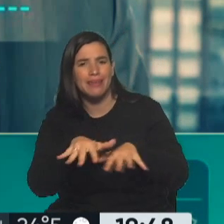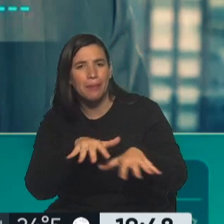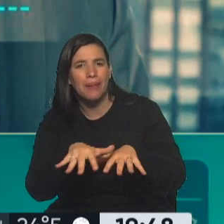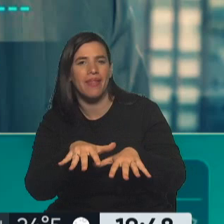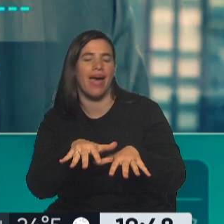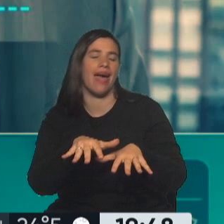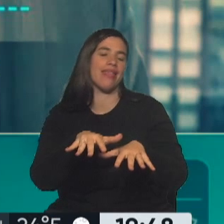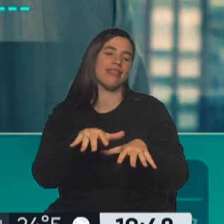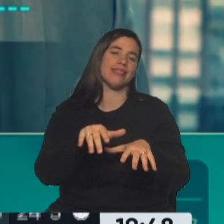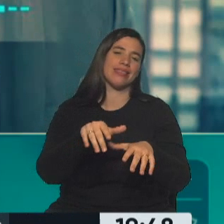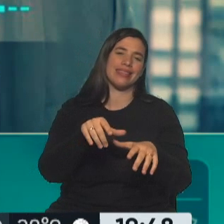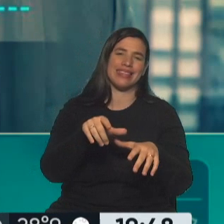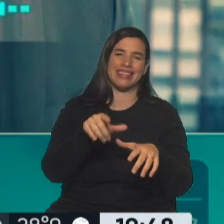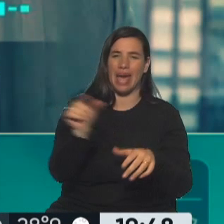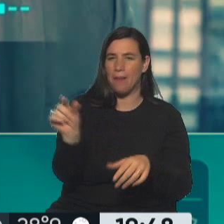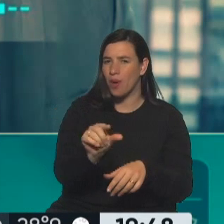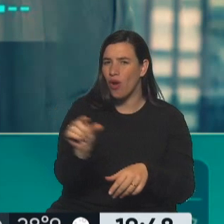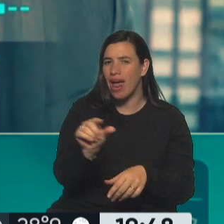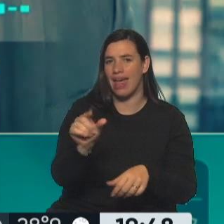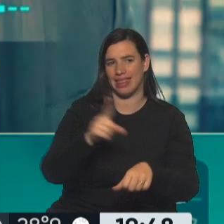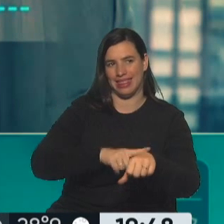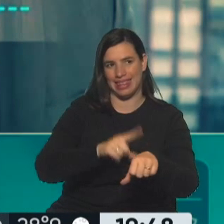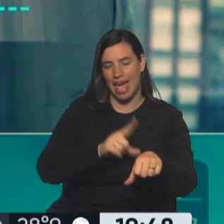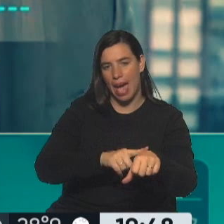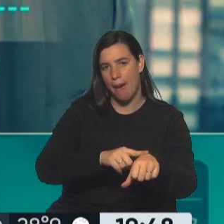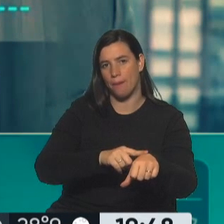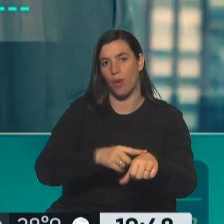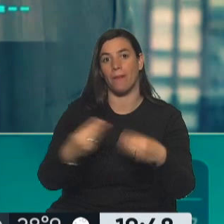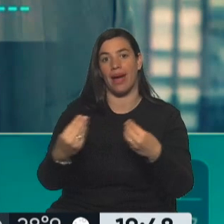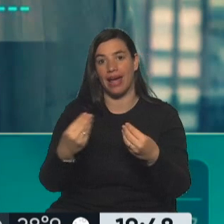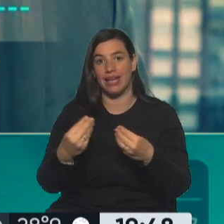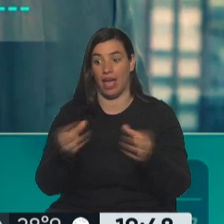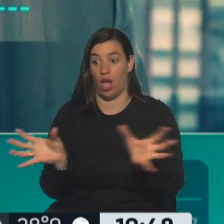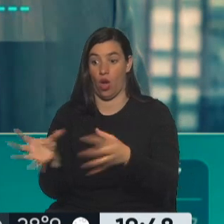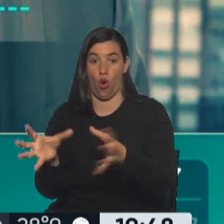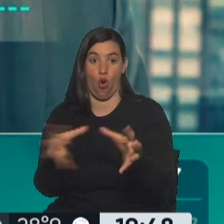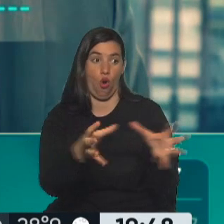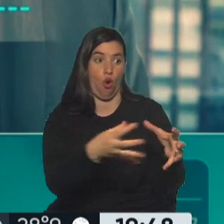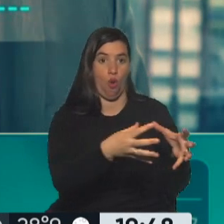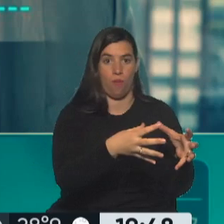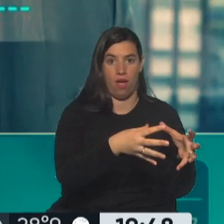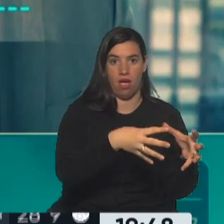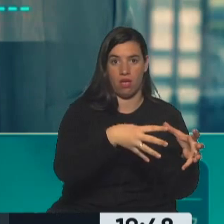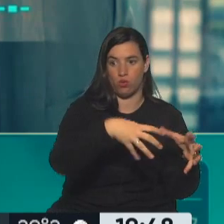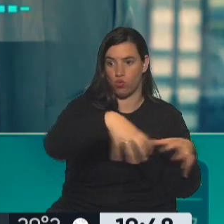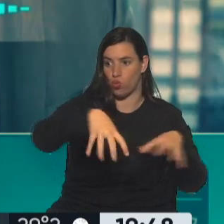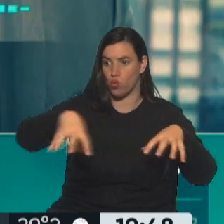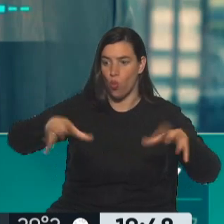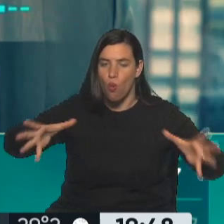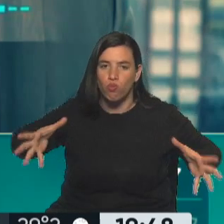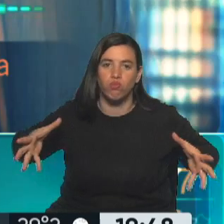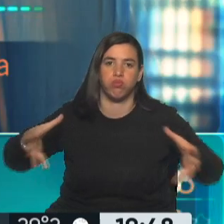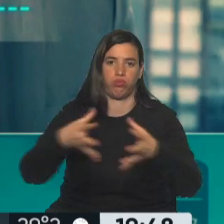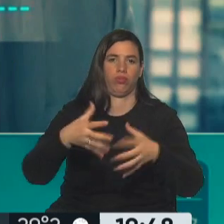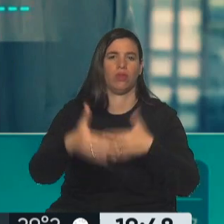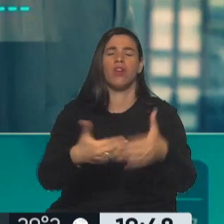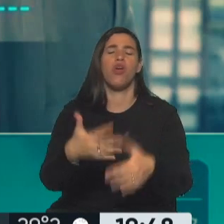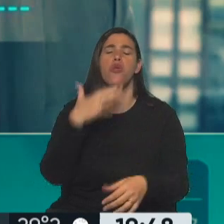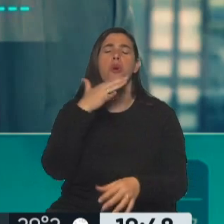una alternativa a ellos. Una alternativa a un sistema de poder. Yo soy una alternativa a los intereses del juego. Soy una alternativa a los intereses